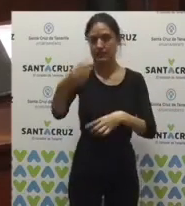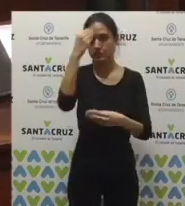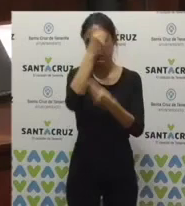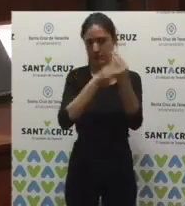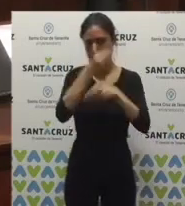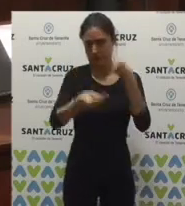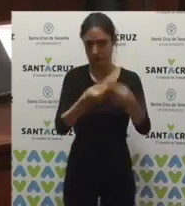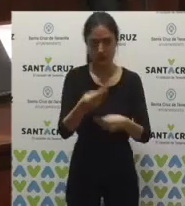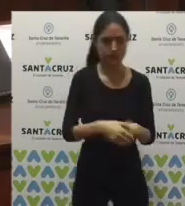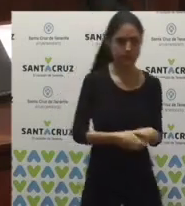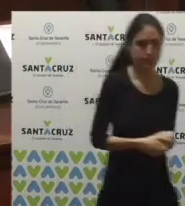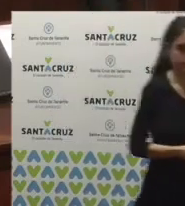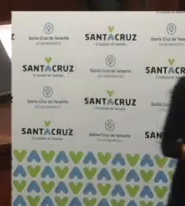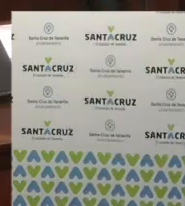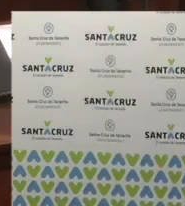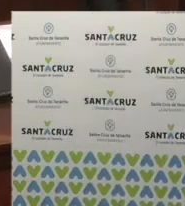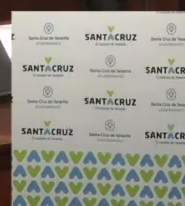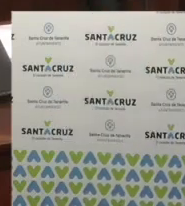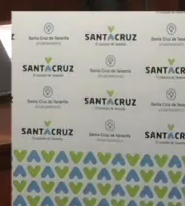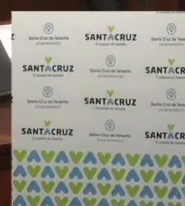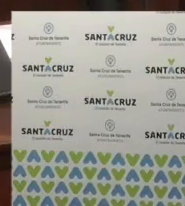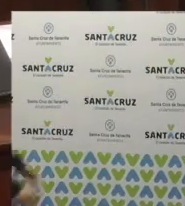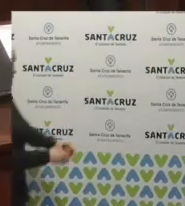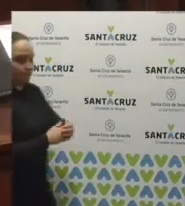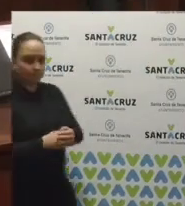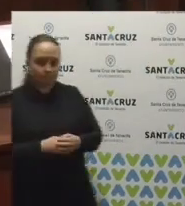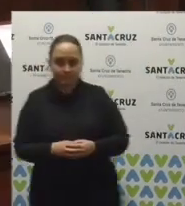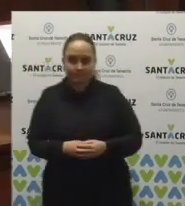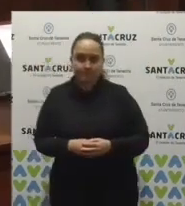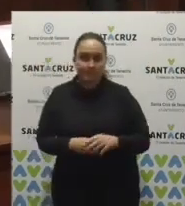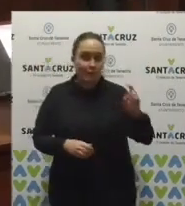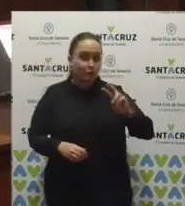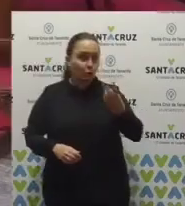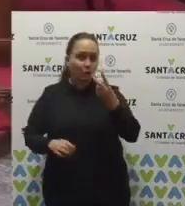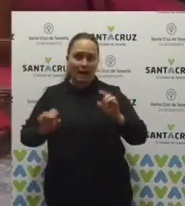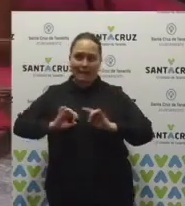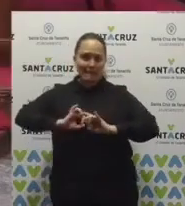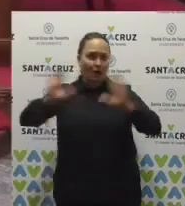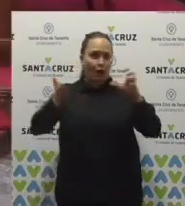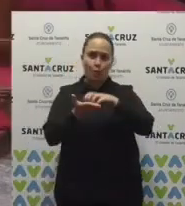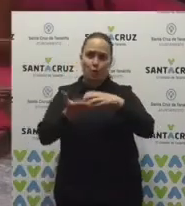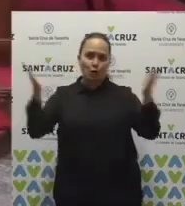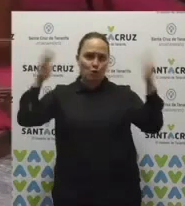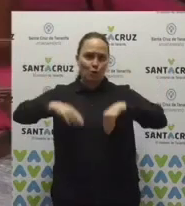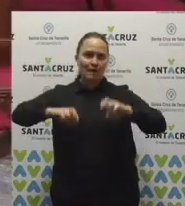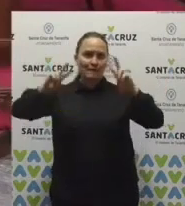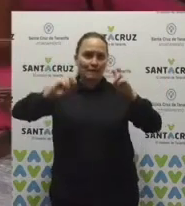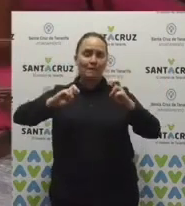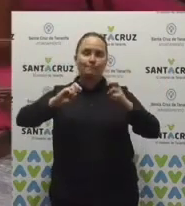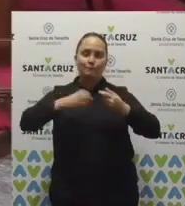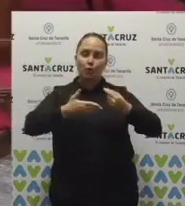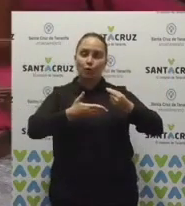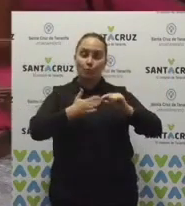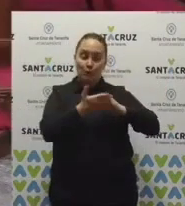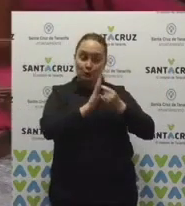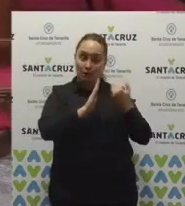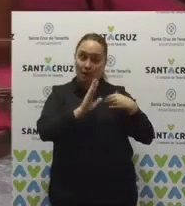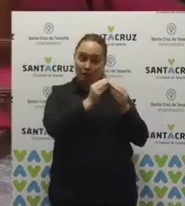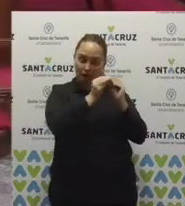segundo lugar y qué duda cabe respecto a la agilidad en los procedimientos y priorización de los proyectos ya redactados estamos también